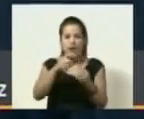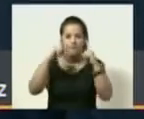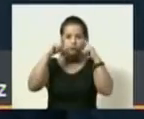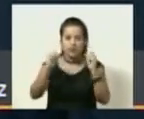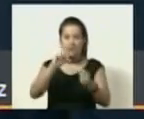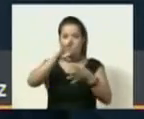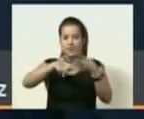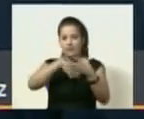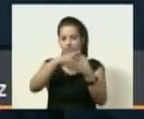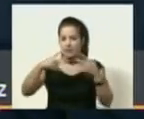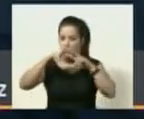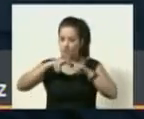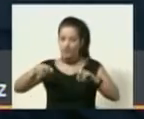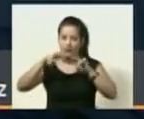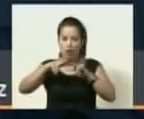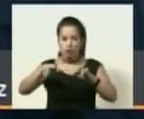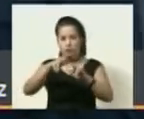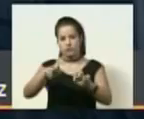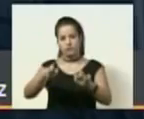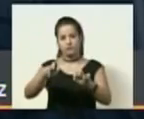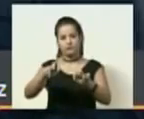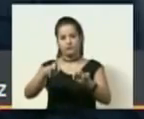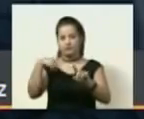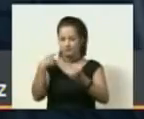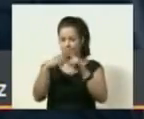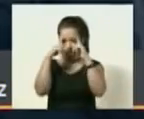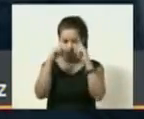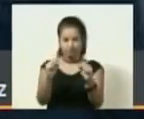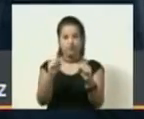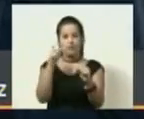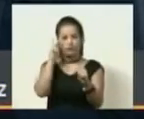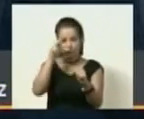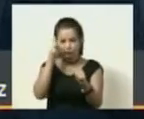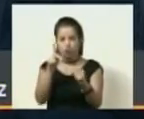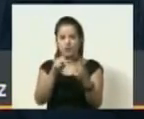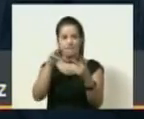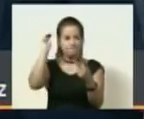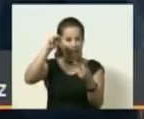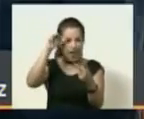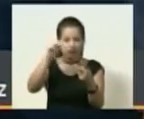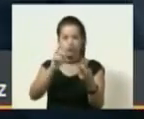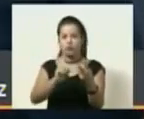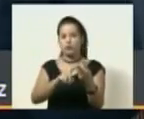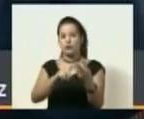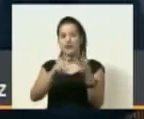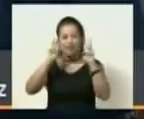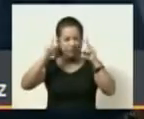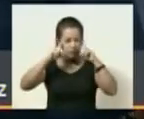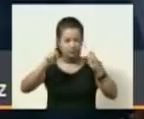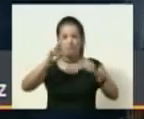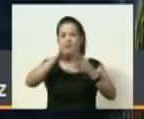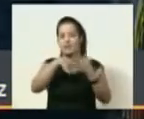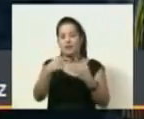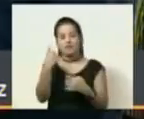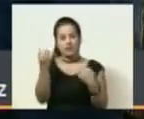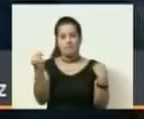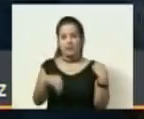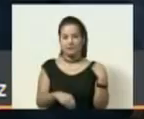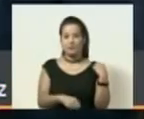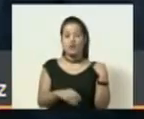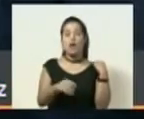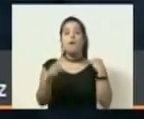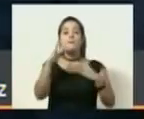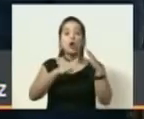de investigadores y profesores, maestras, maestros de matemática, de